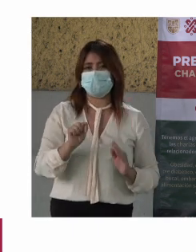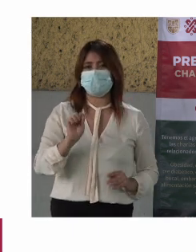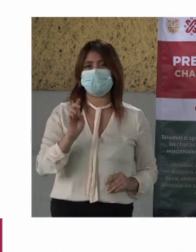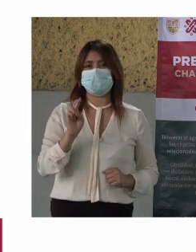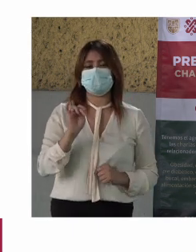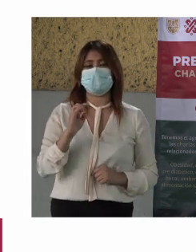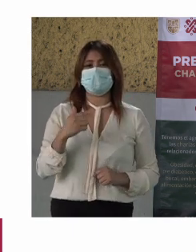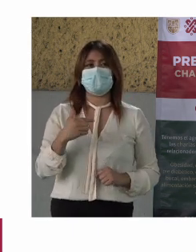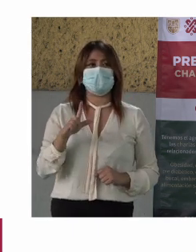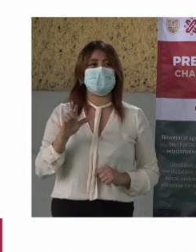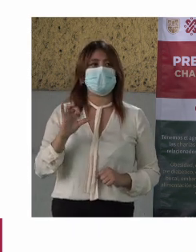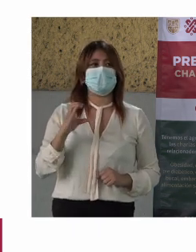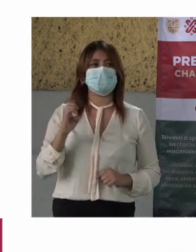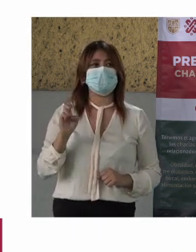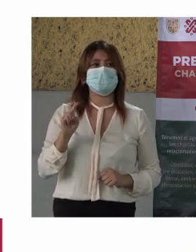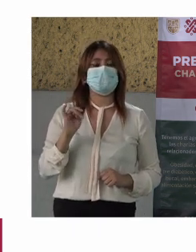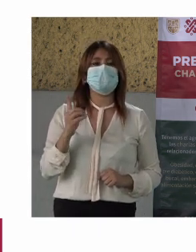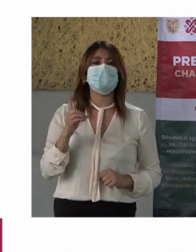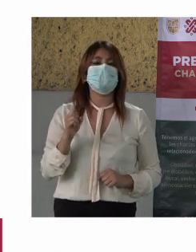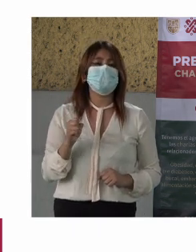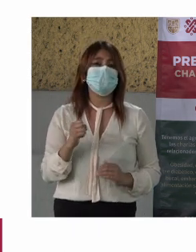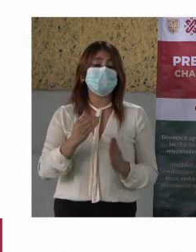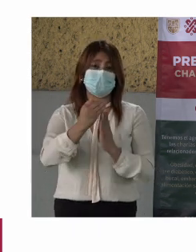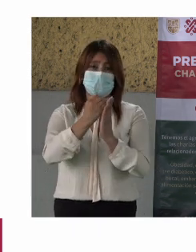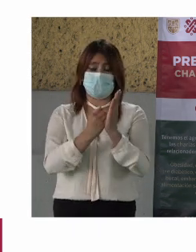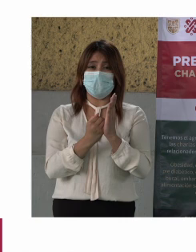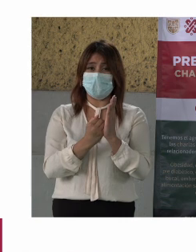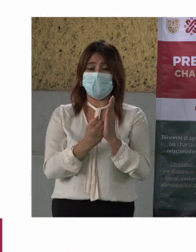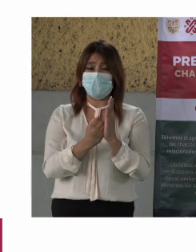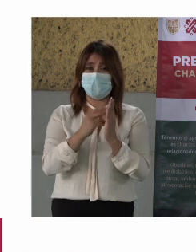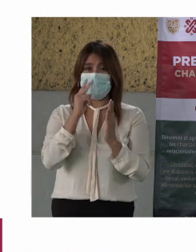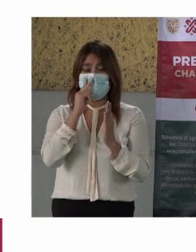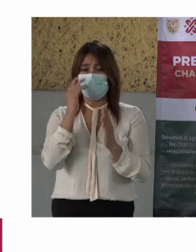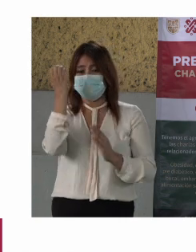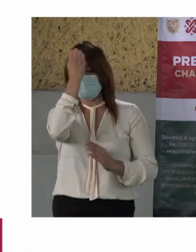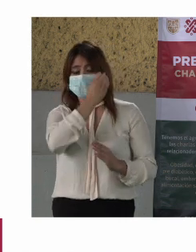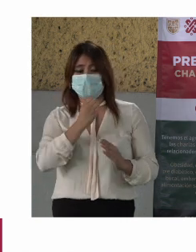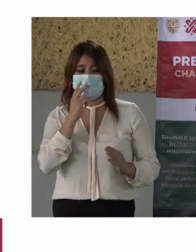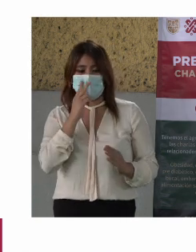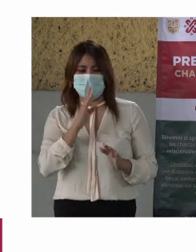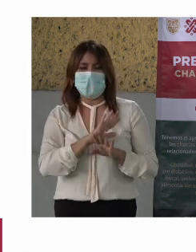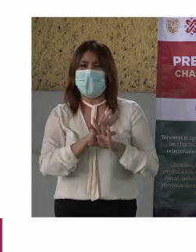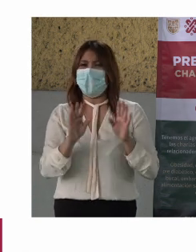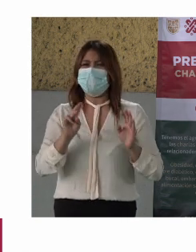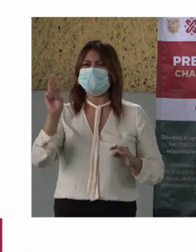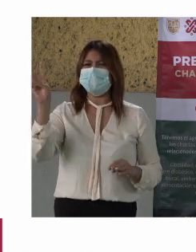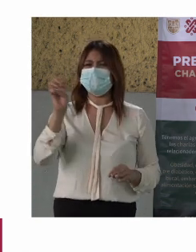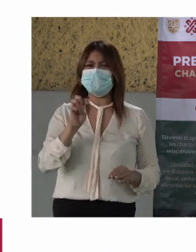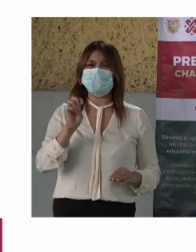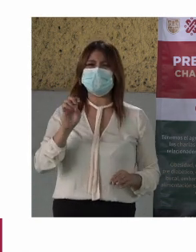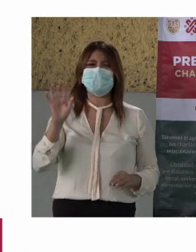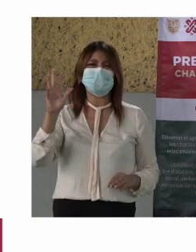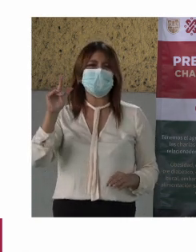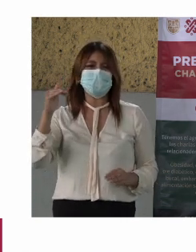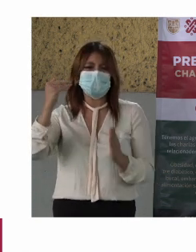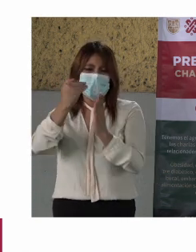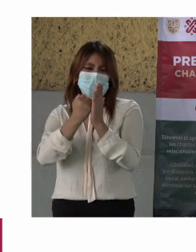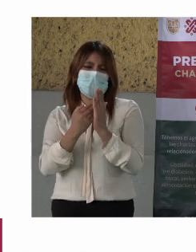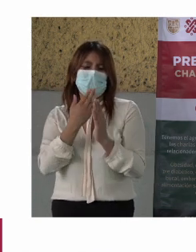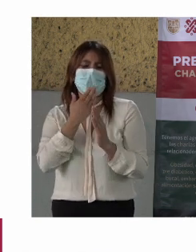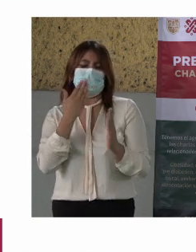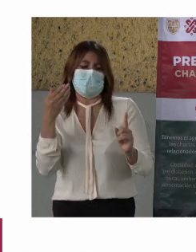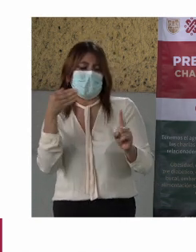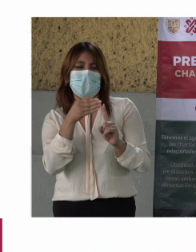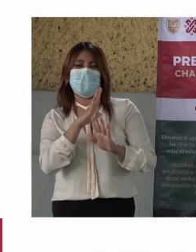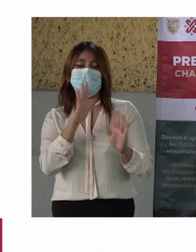con valores por abajo de 150, no debemos suspender el medicamento, porque justamente estamos en metas